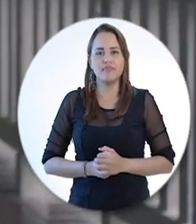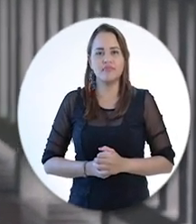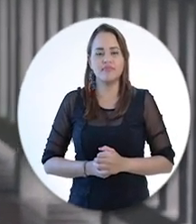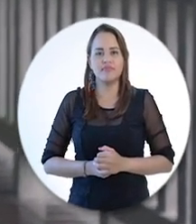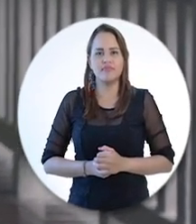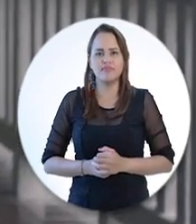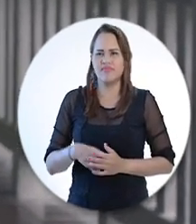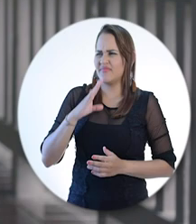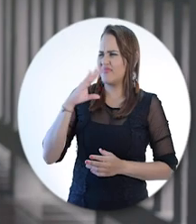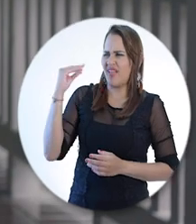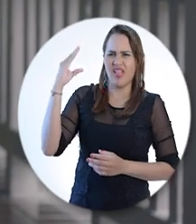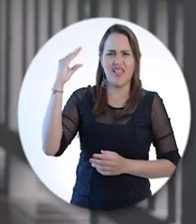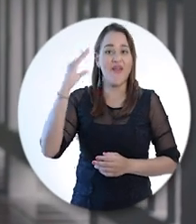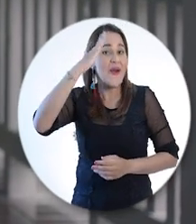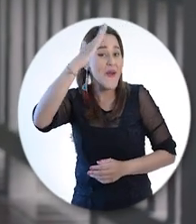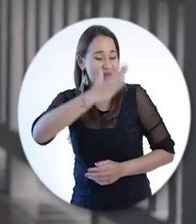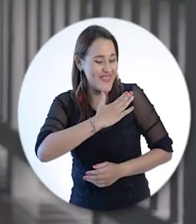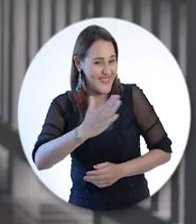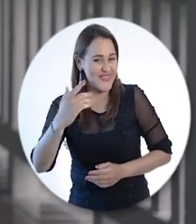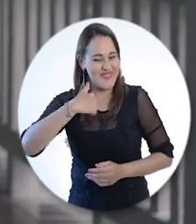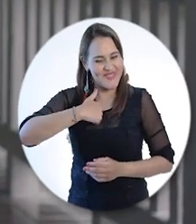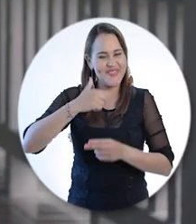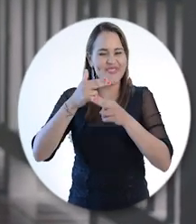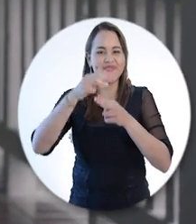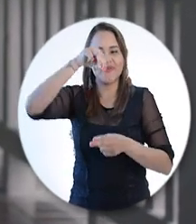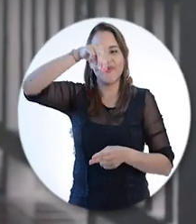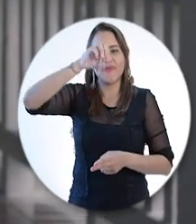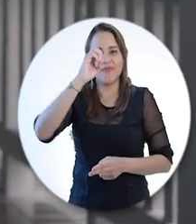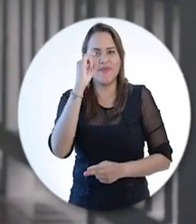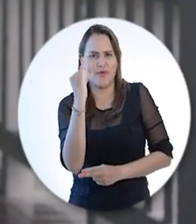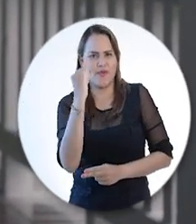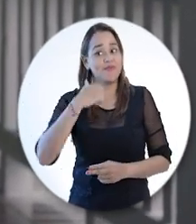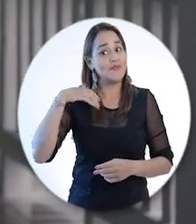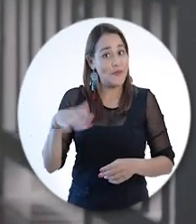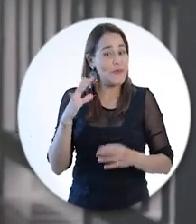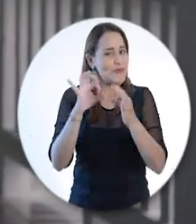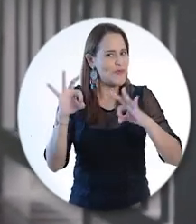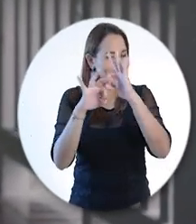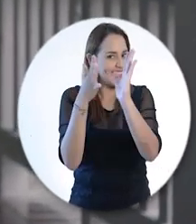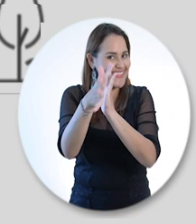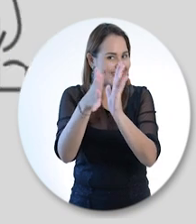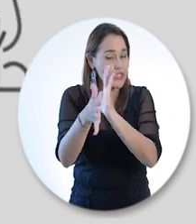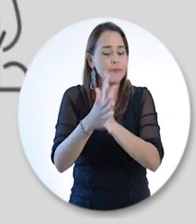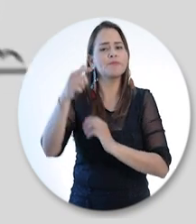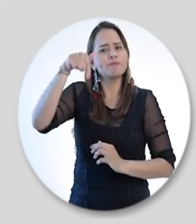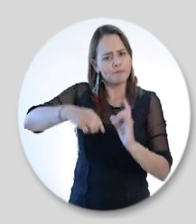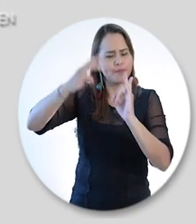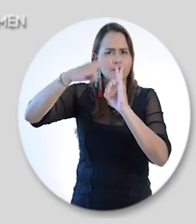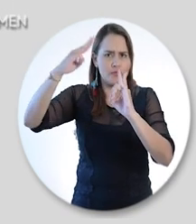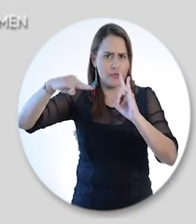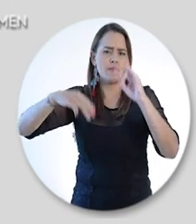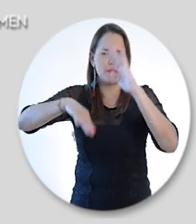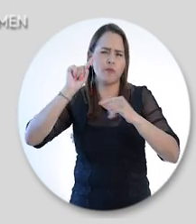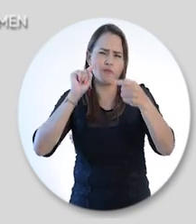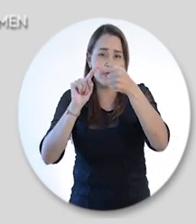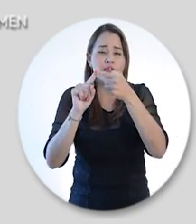¿Quién me habla? Hola, mucho gusto. Soy Moy. Quiero contarte algo que debes saber. La Universidad Magdalena está en